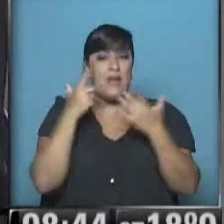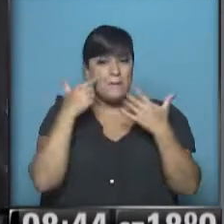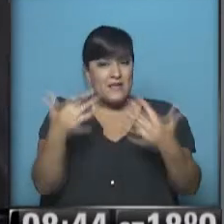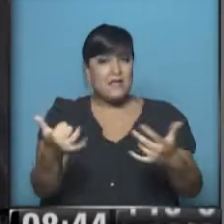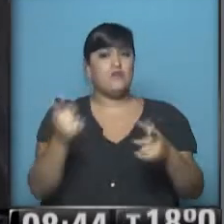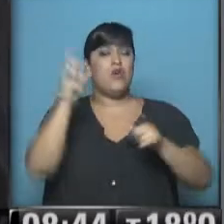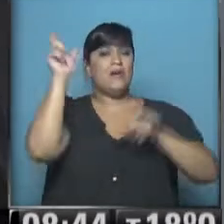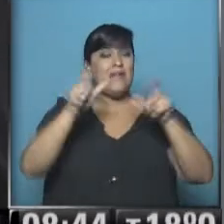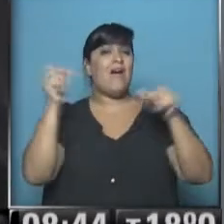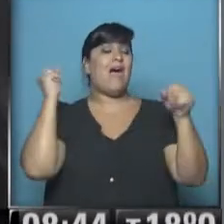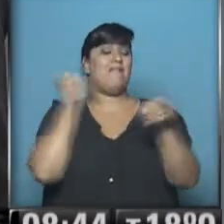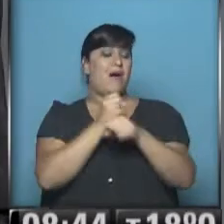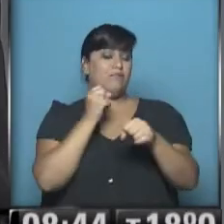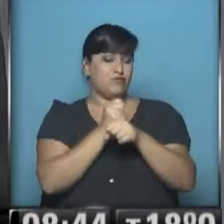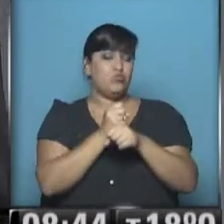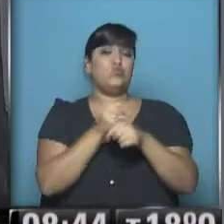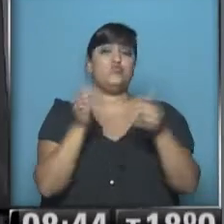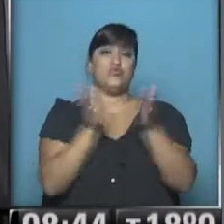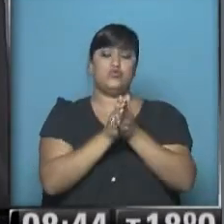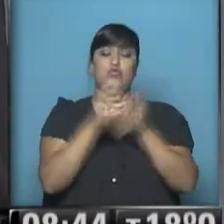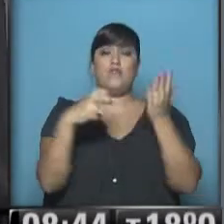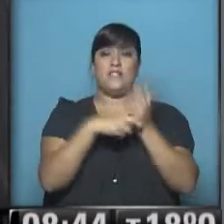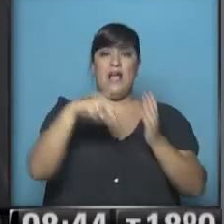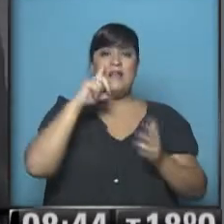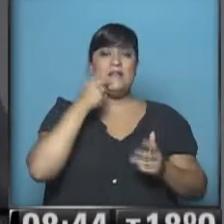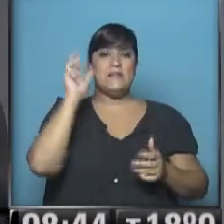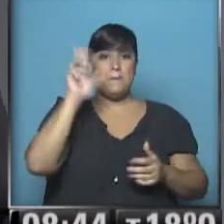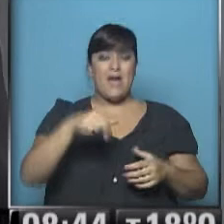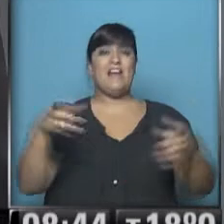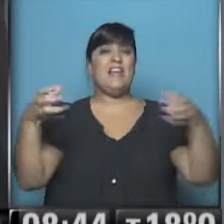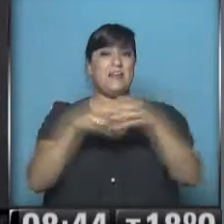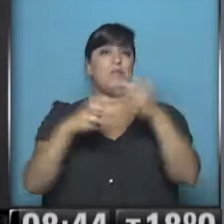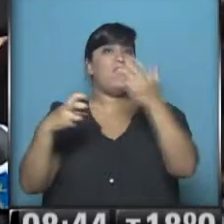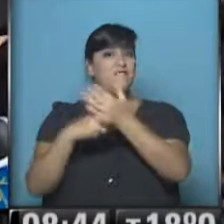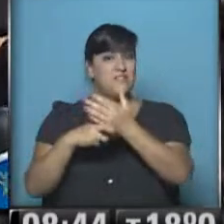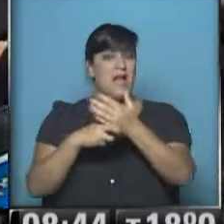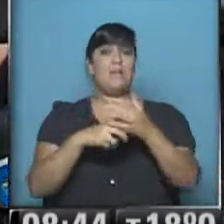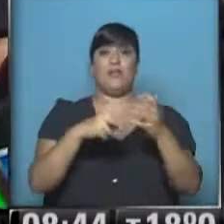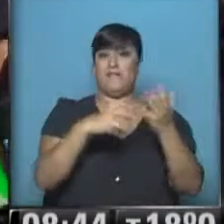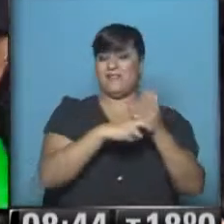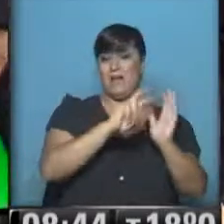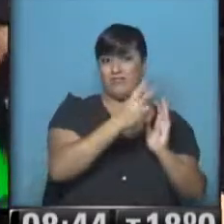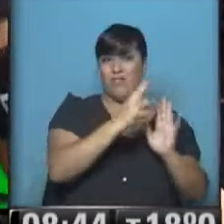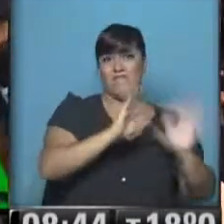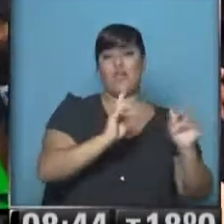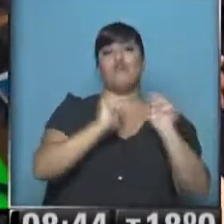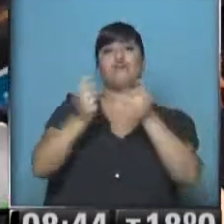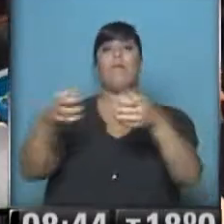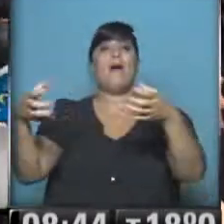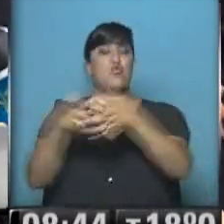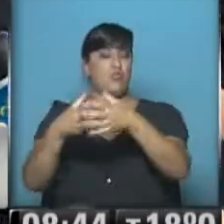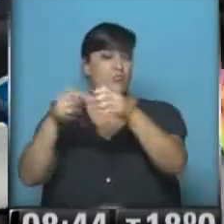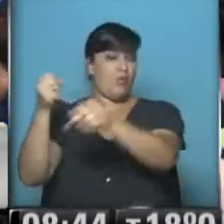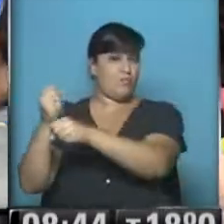con Nisman en la fiscalía. Habló de un equipo de fiscales para reemplazarlo. Es importante que